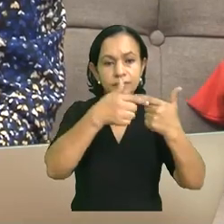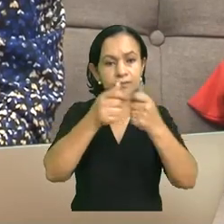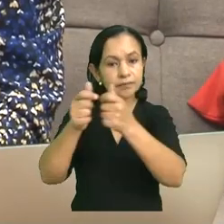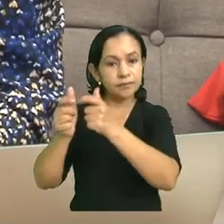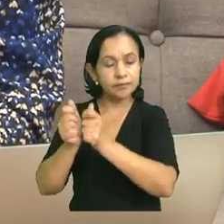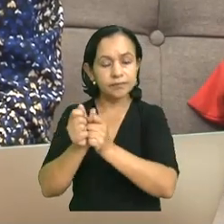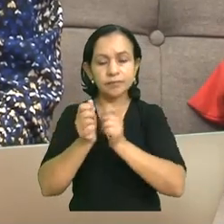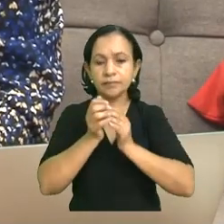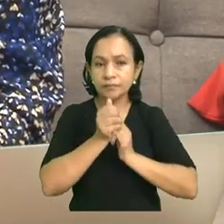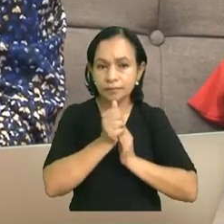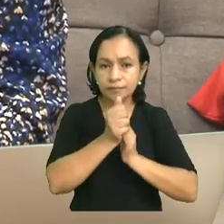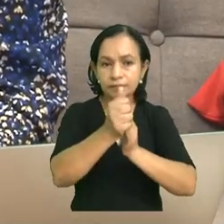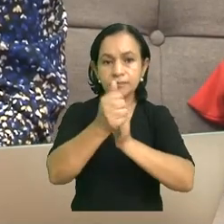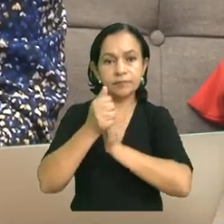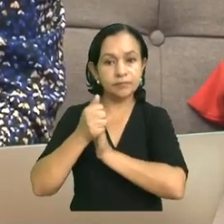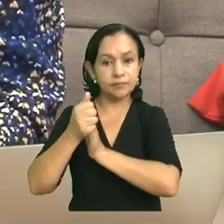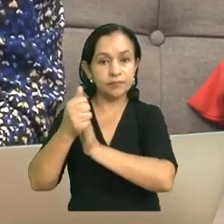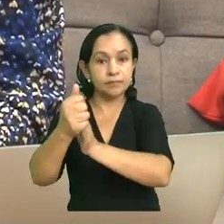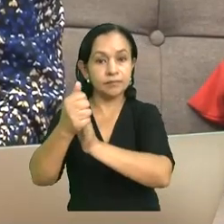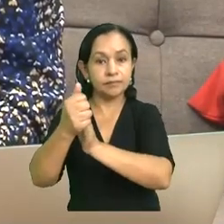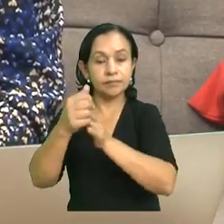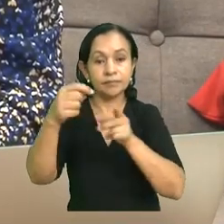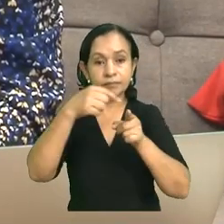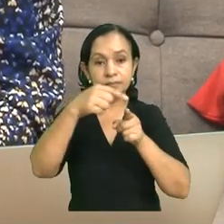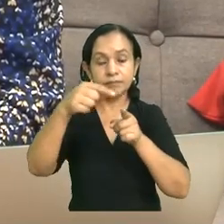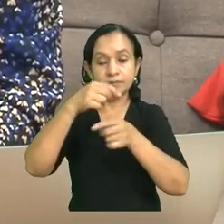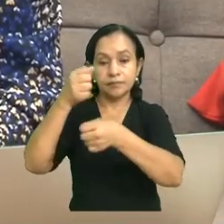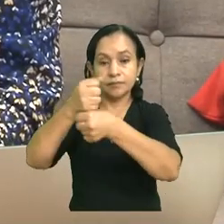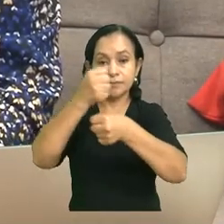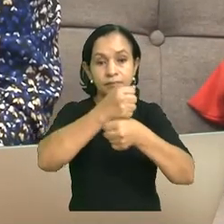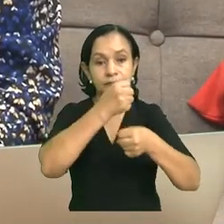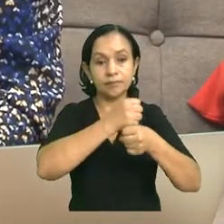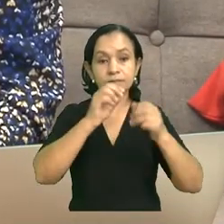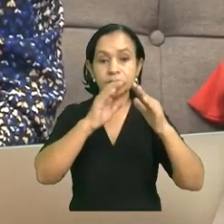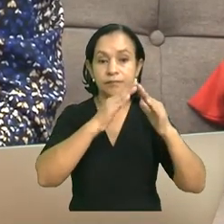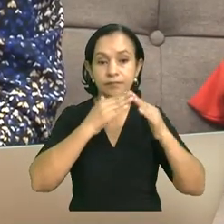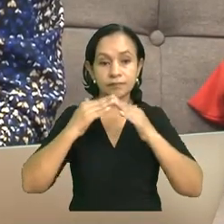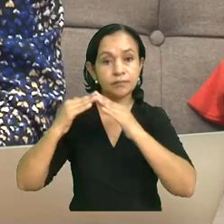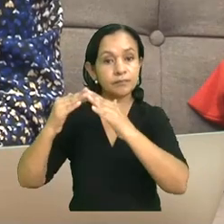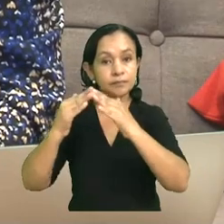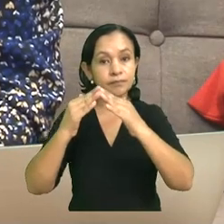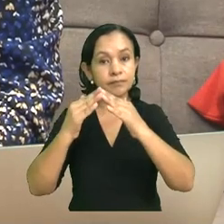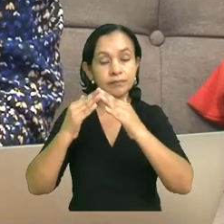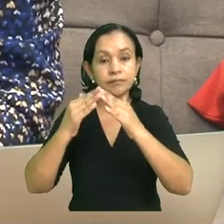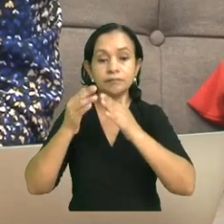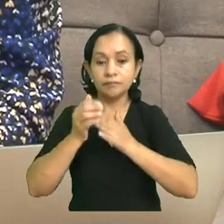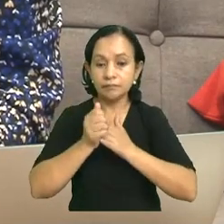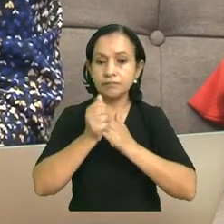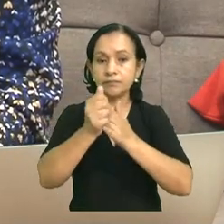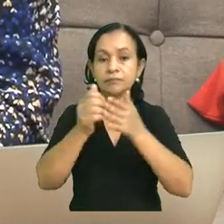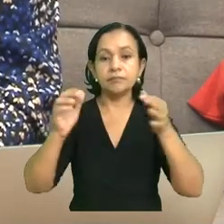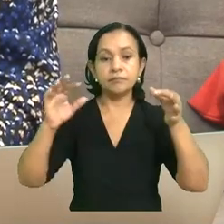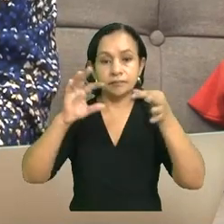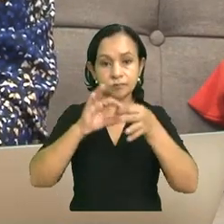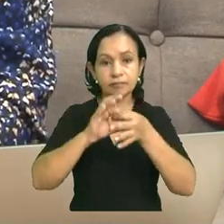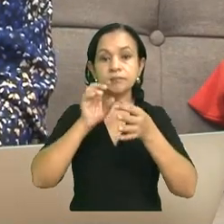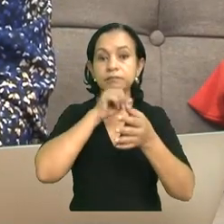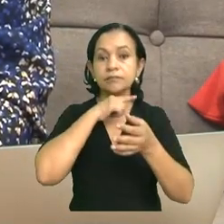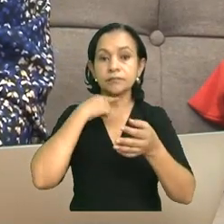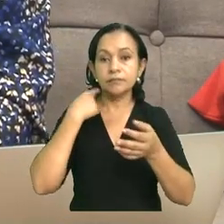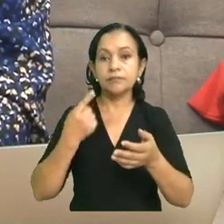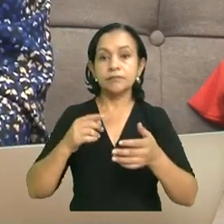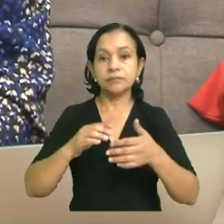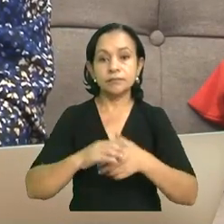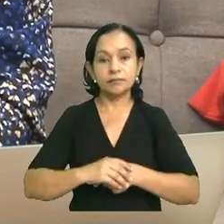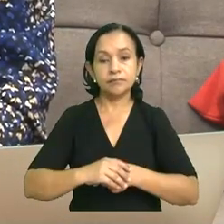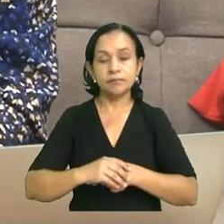al frente, en primera línea del trabajo comunitario, y los gobiernos locales liderando, por supuesto, esos